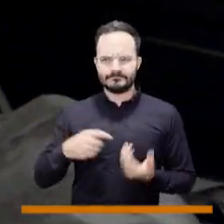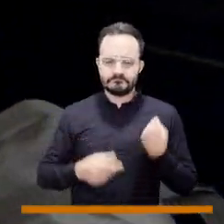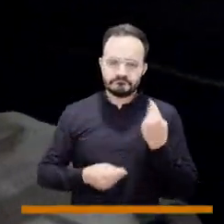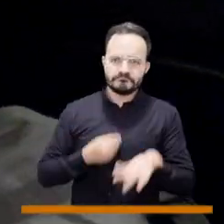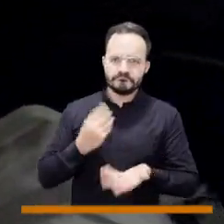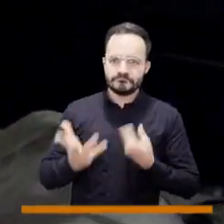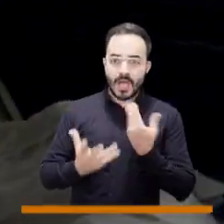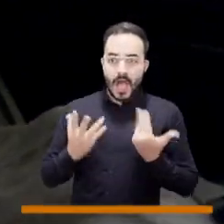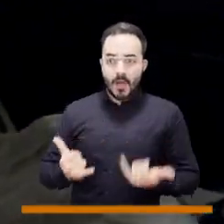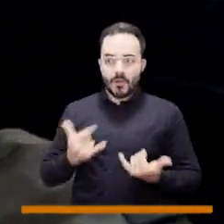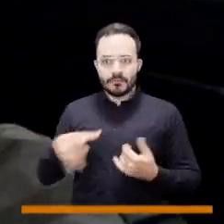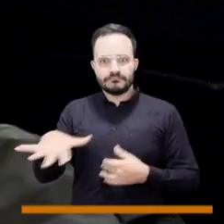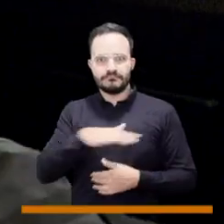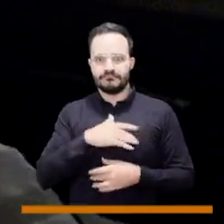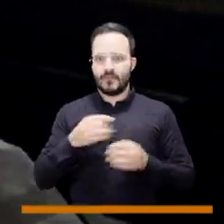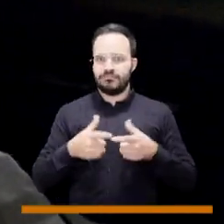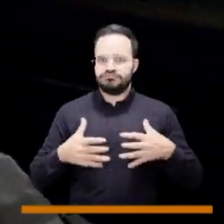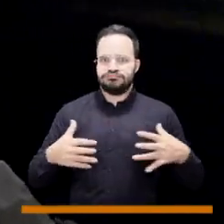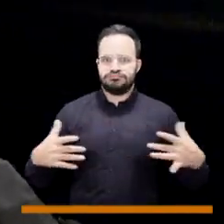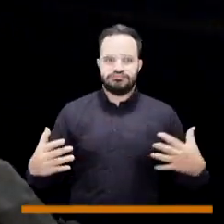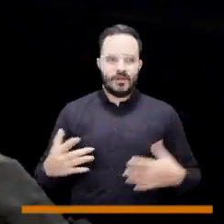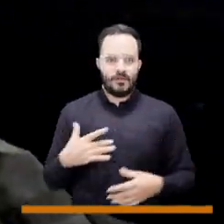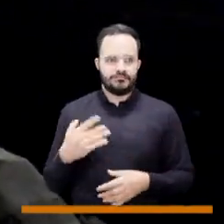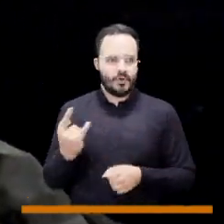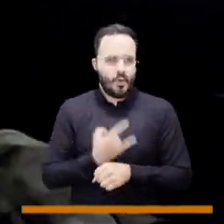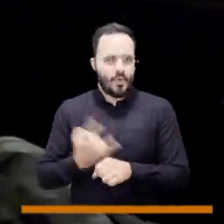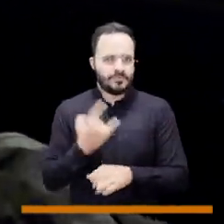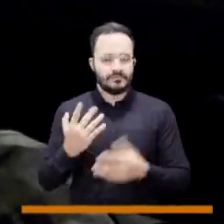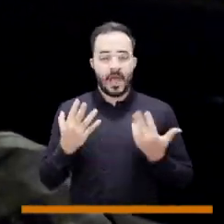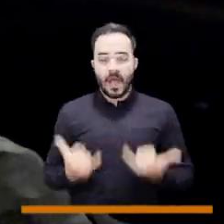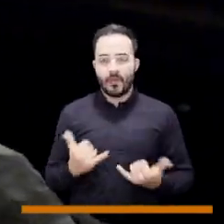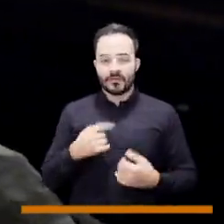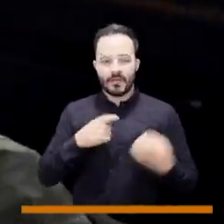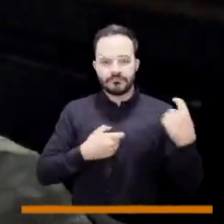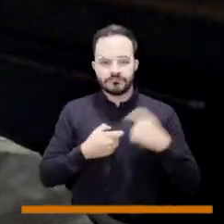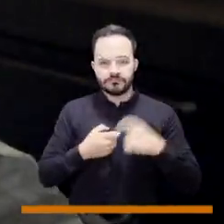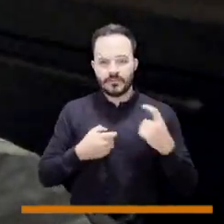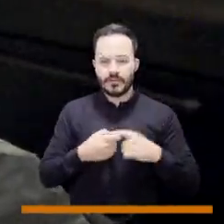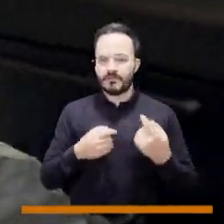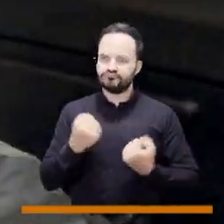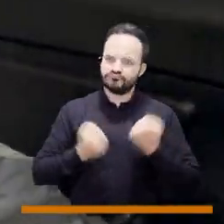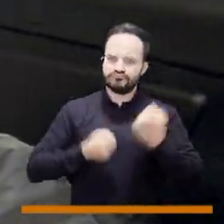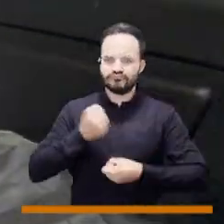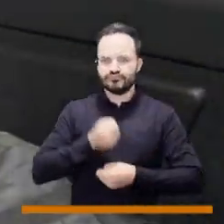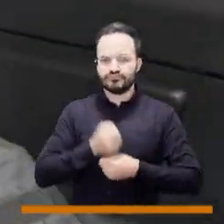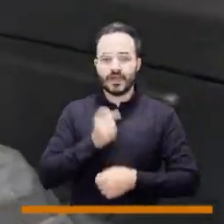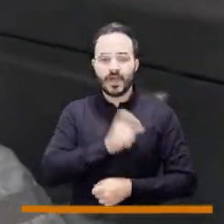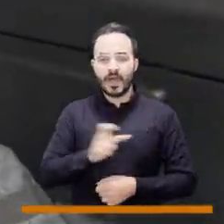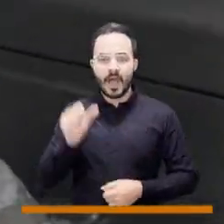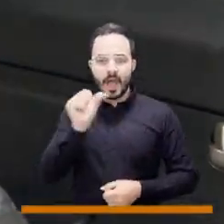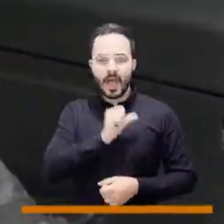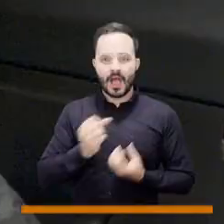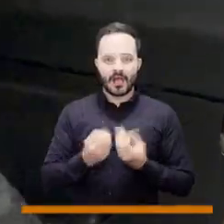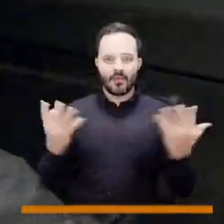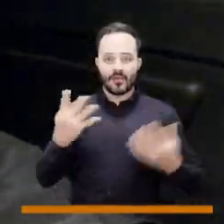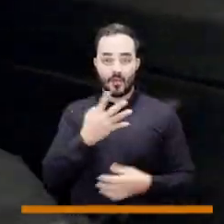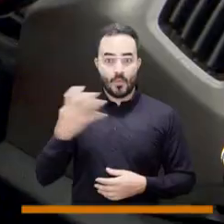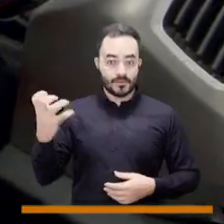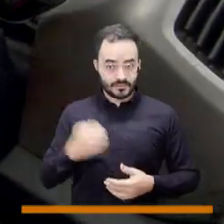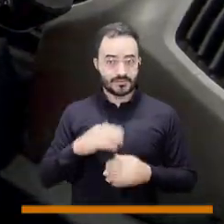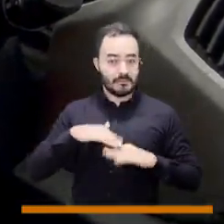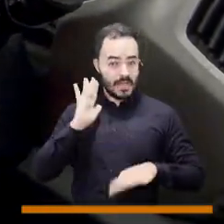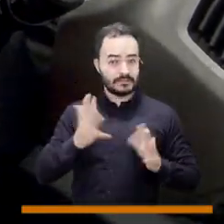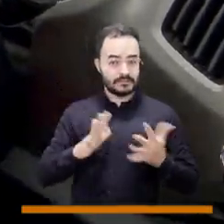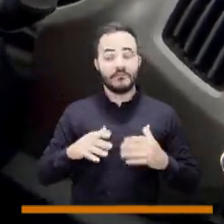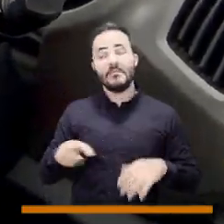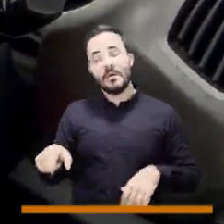necesidad estaba tan latente y tan vigente que las niñas han tenido una acogida increíble. Contamos con más de 400 conductoras